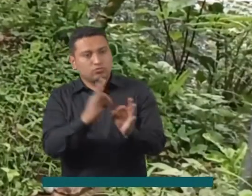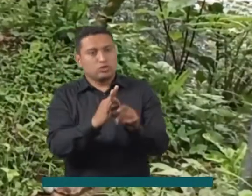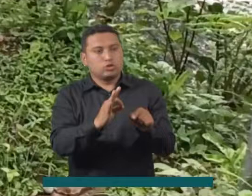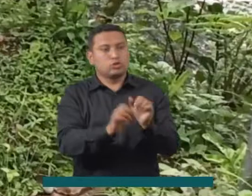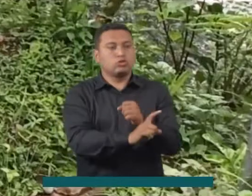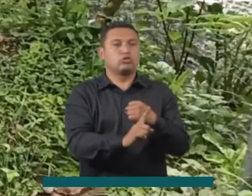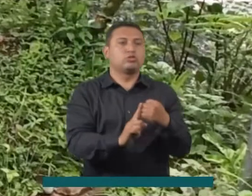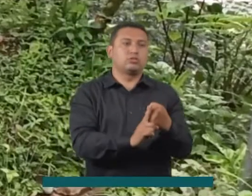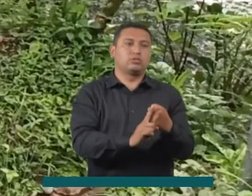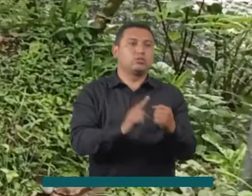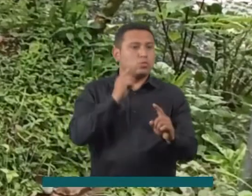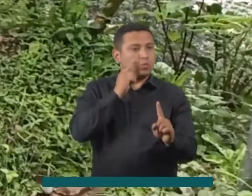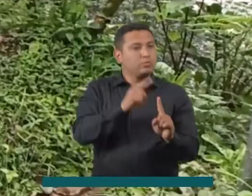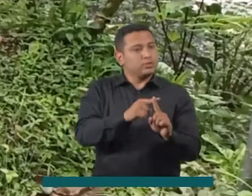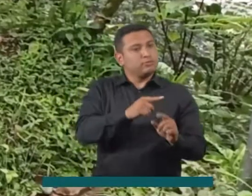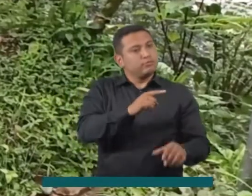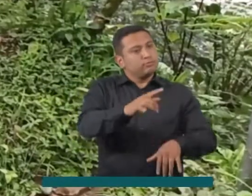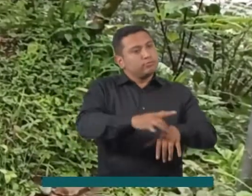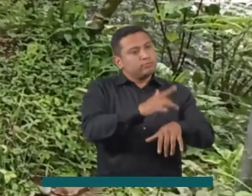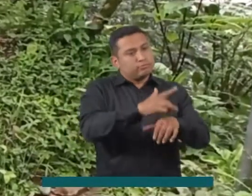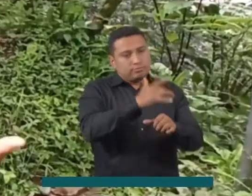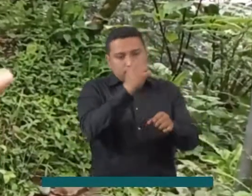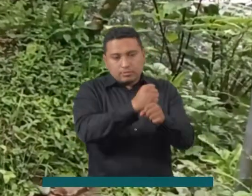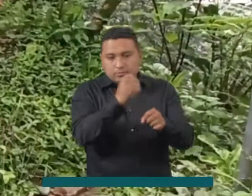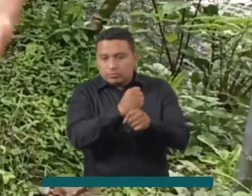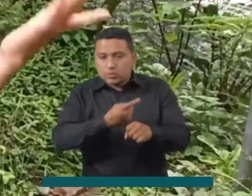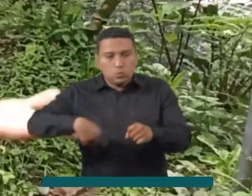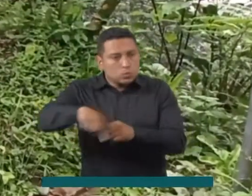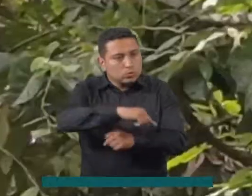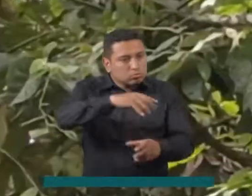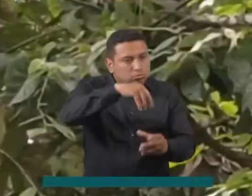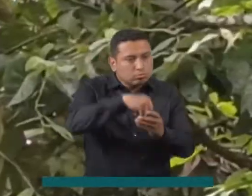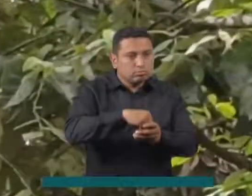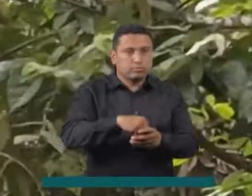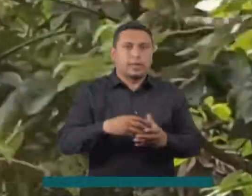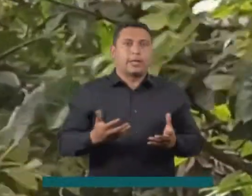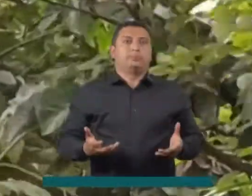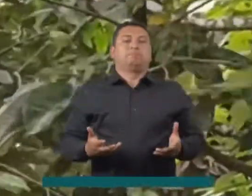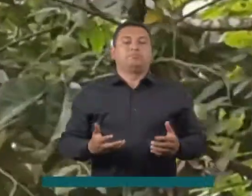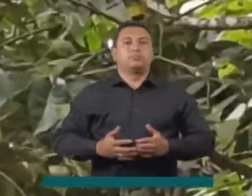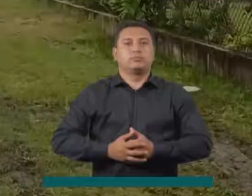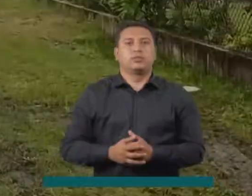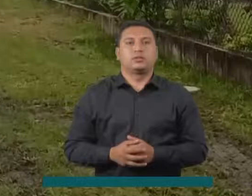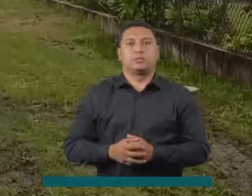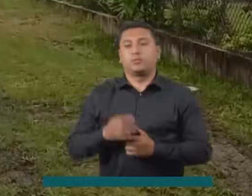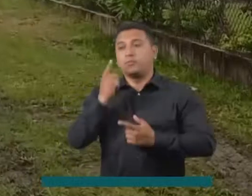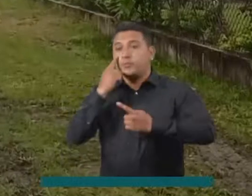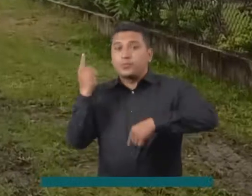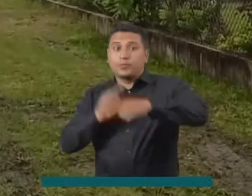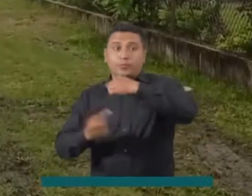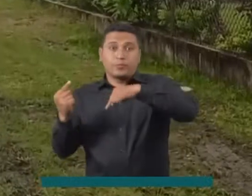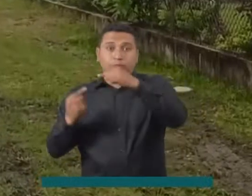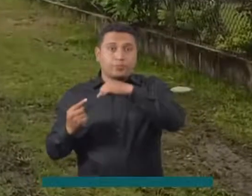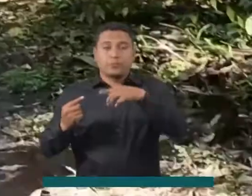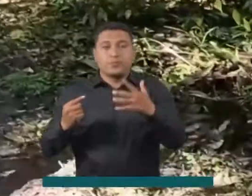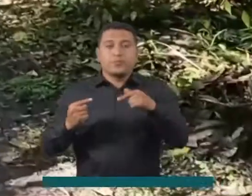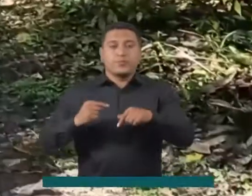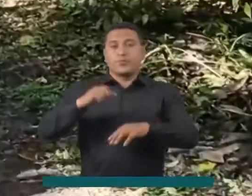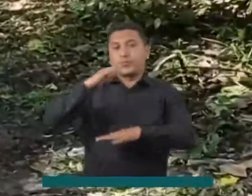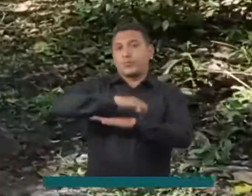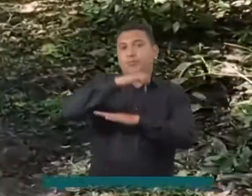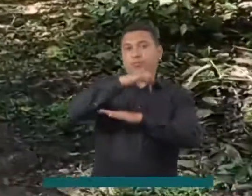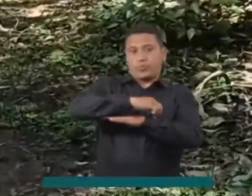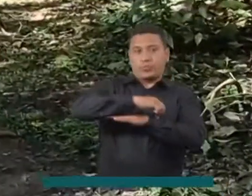parte social con el fin de generar empleo local, ¿no? El turismo se está convirtiendo en uno de los motores de la economía en el